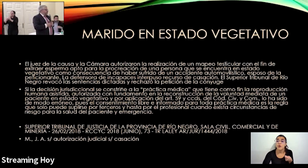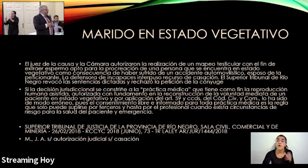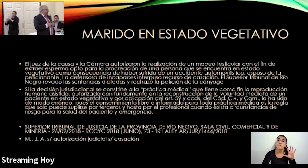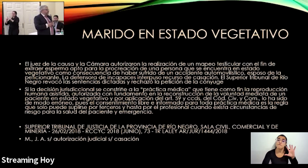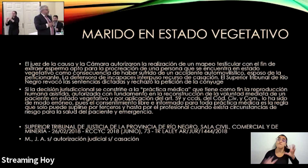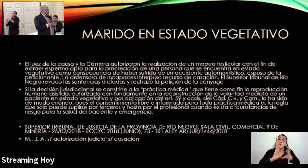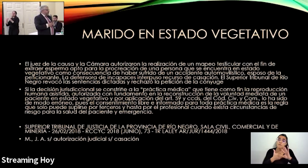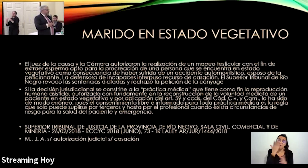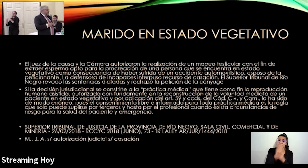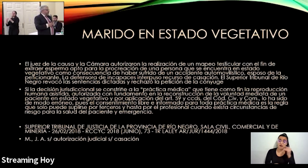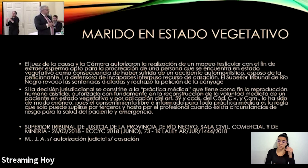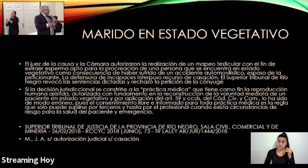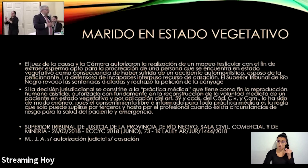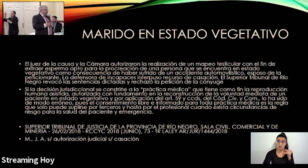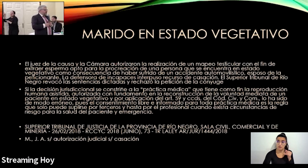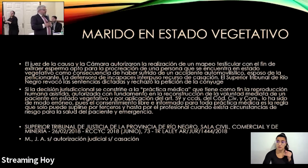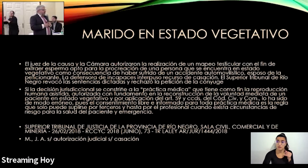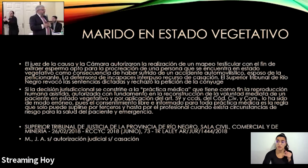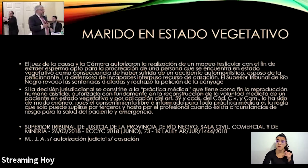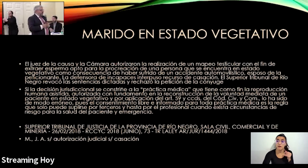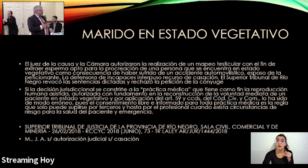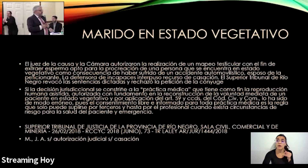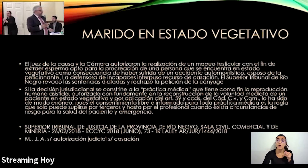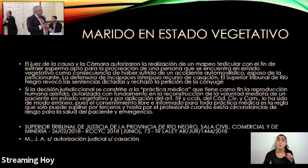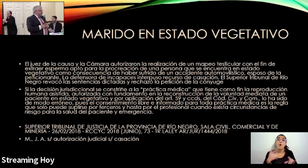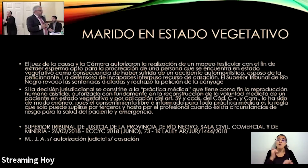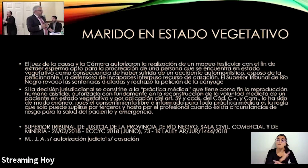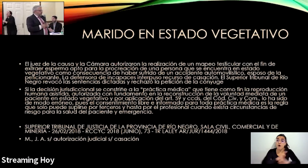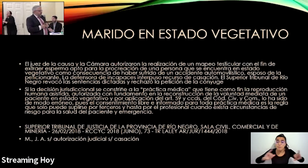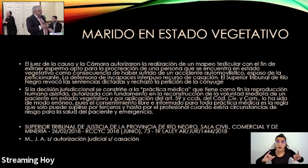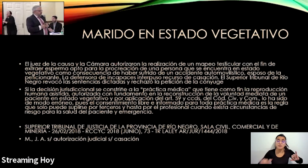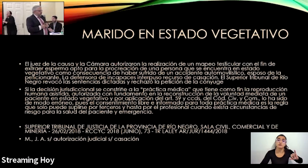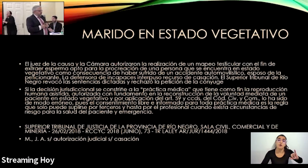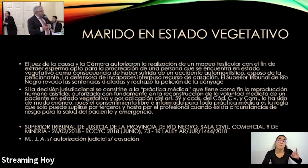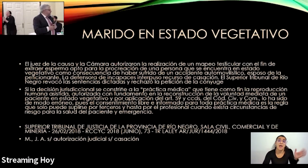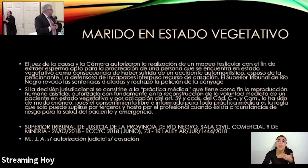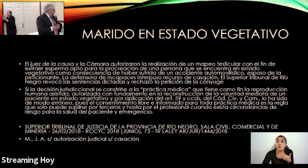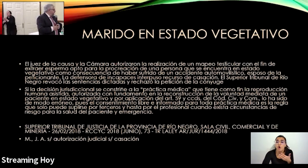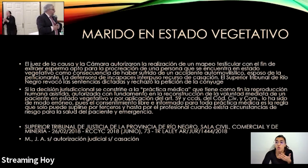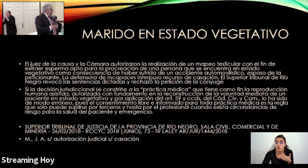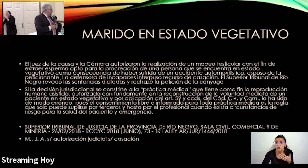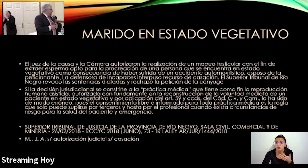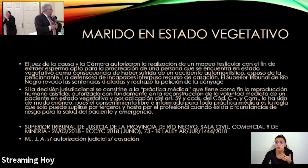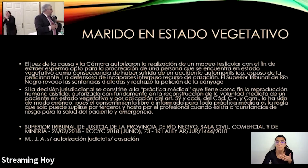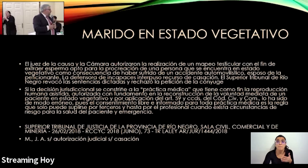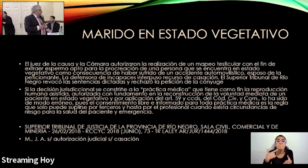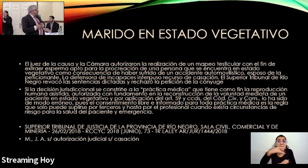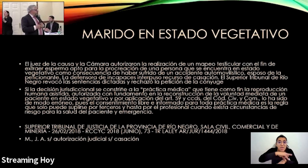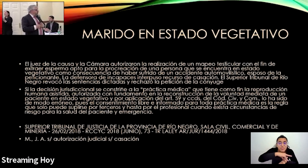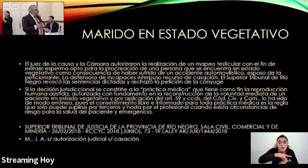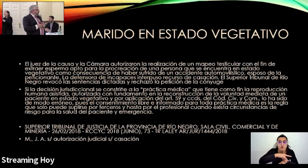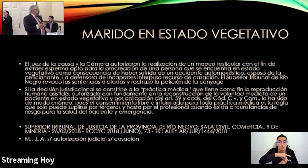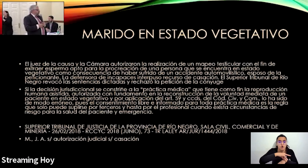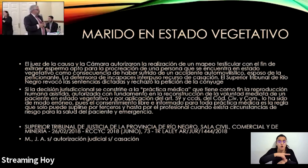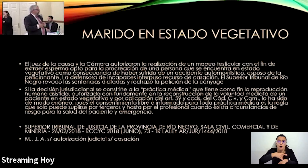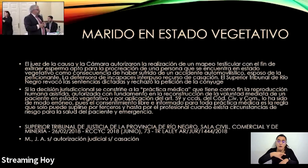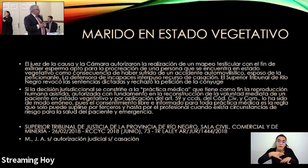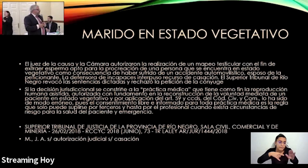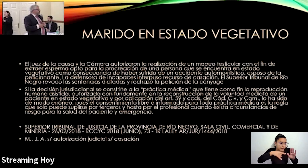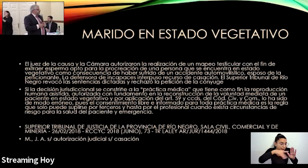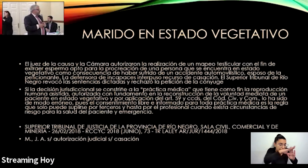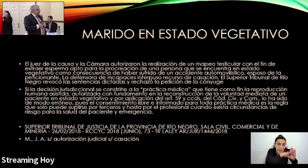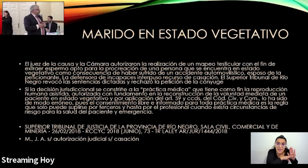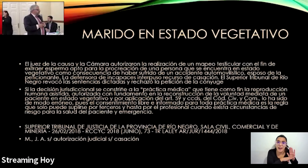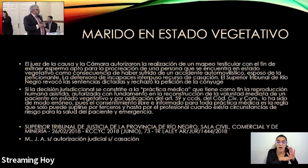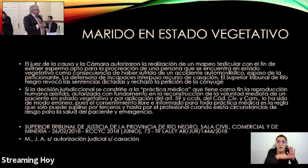el consentimiento libre e informado para que toda práctica médica es la regla que solo